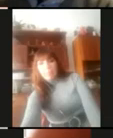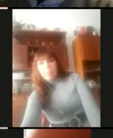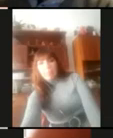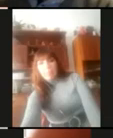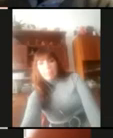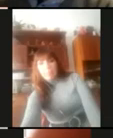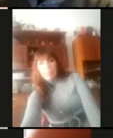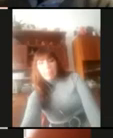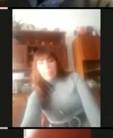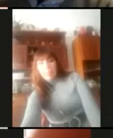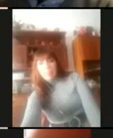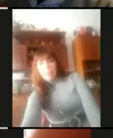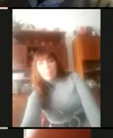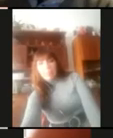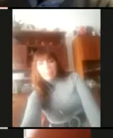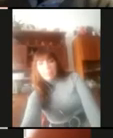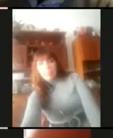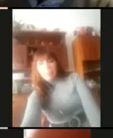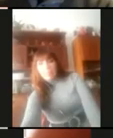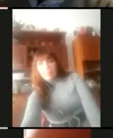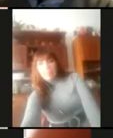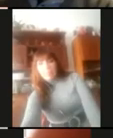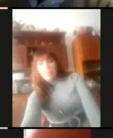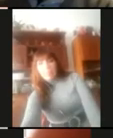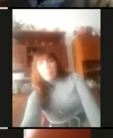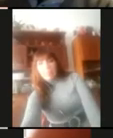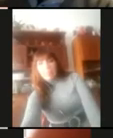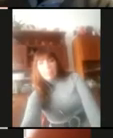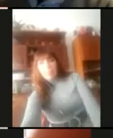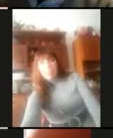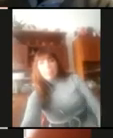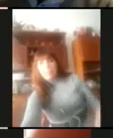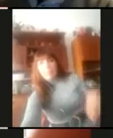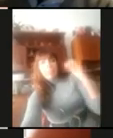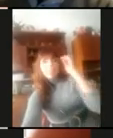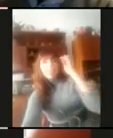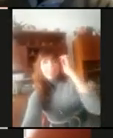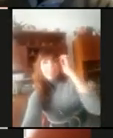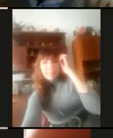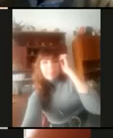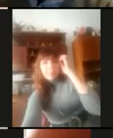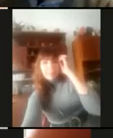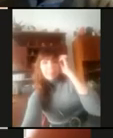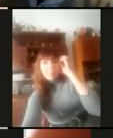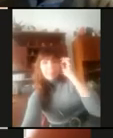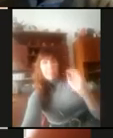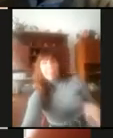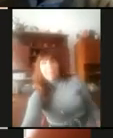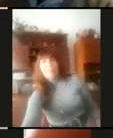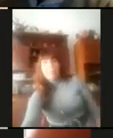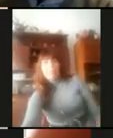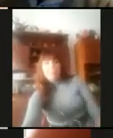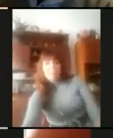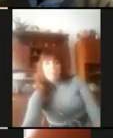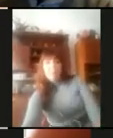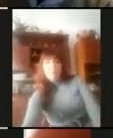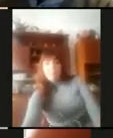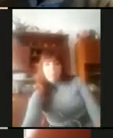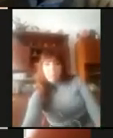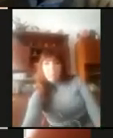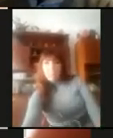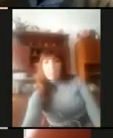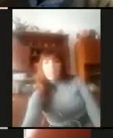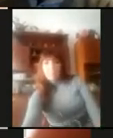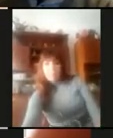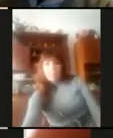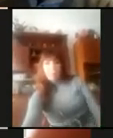él es un admirador de roca acá vienen para algunos críticos como un socialista admira a roca es la